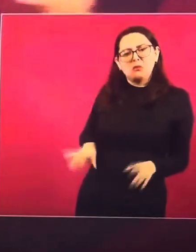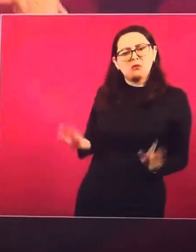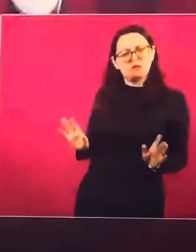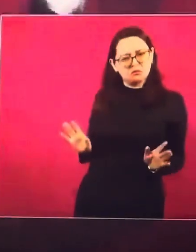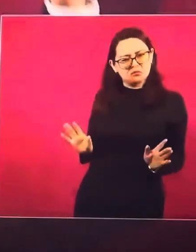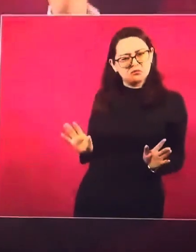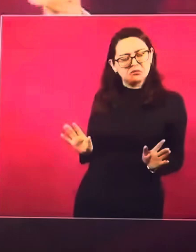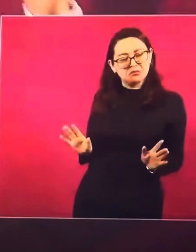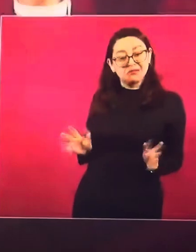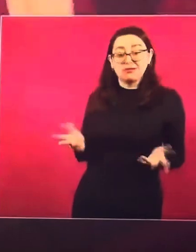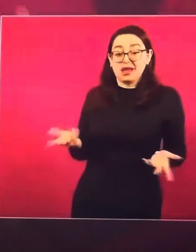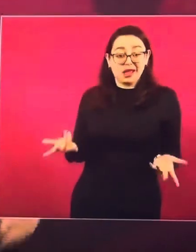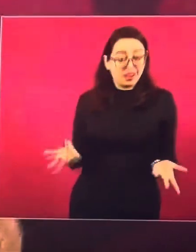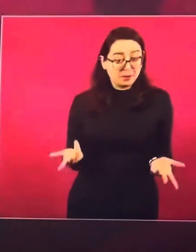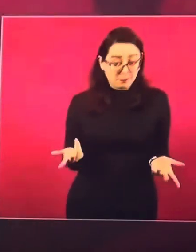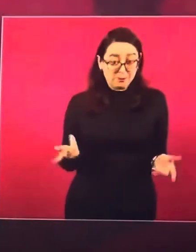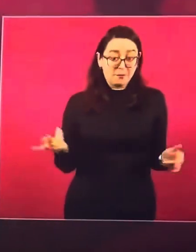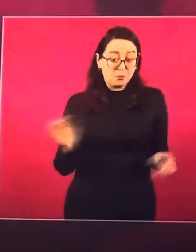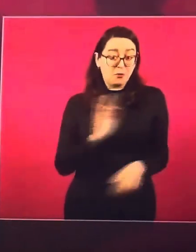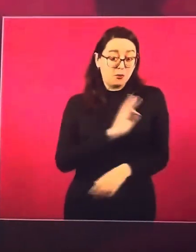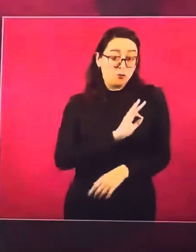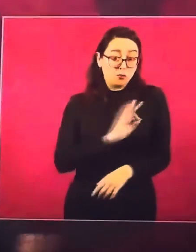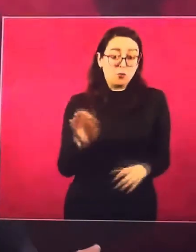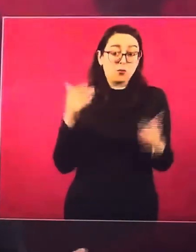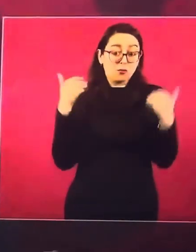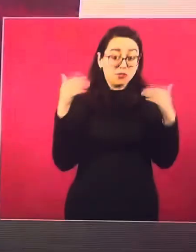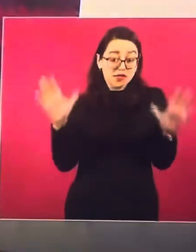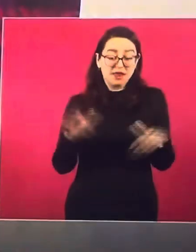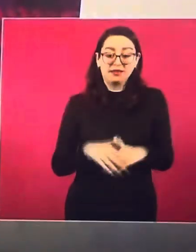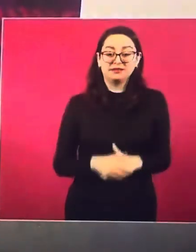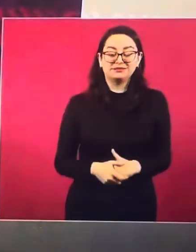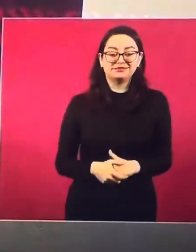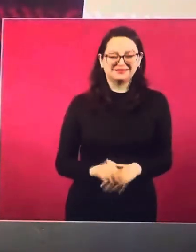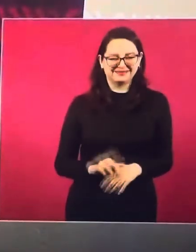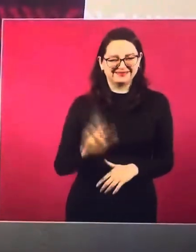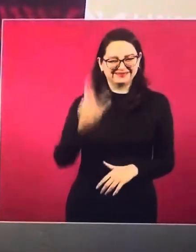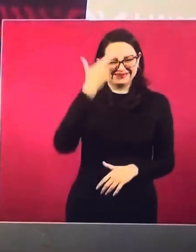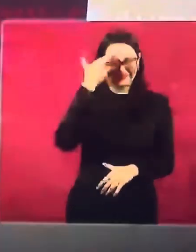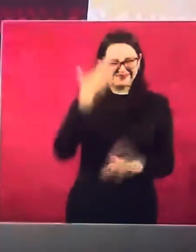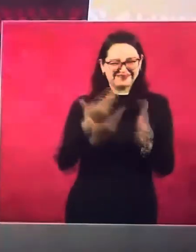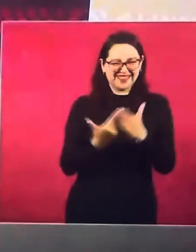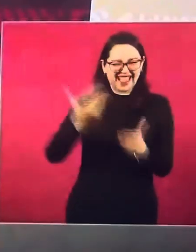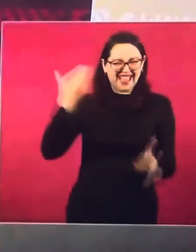Es como los tiempos de los boletines,